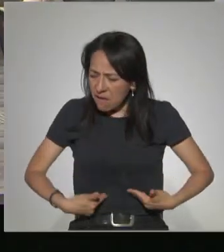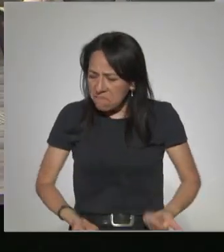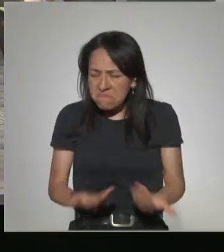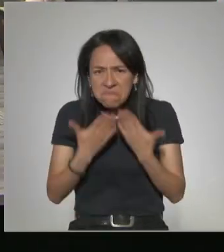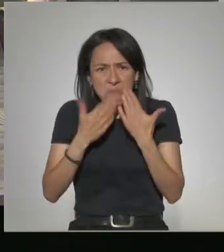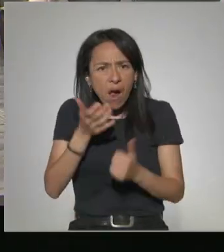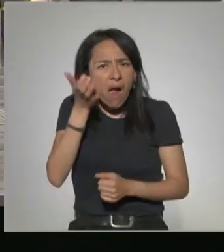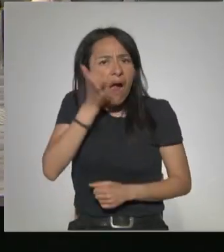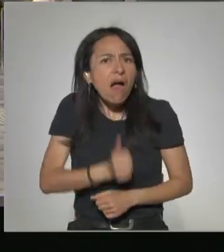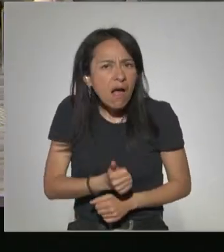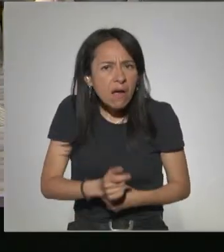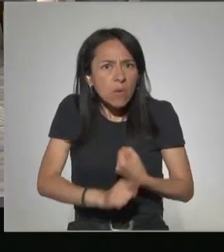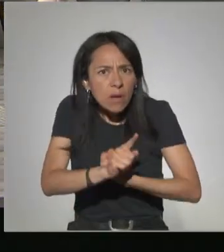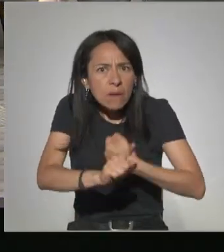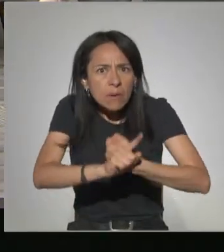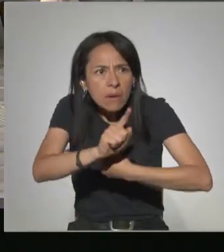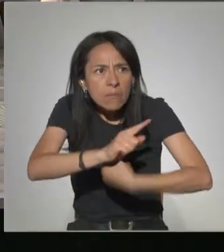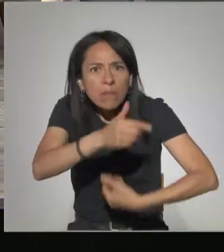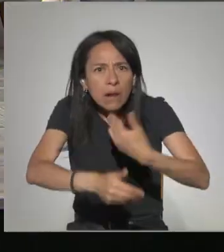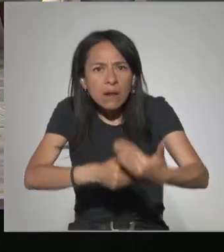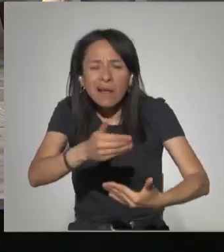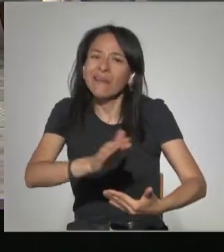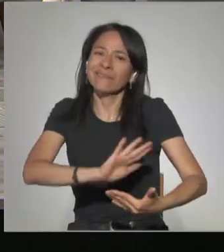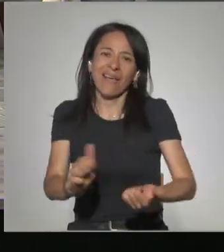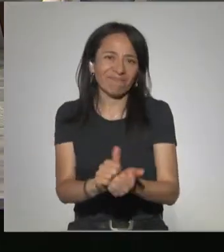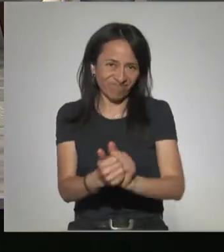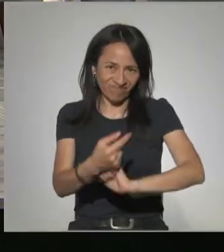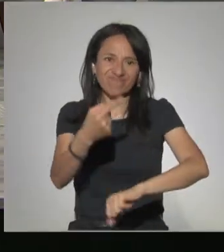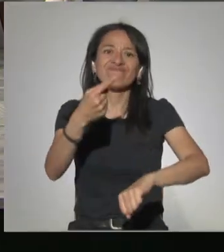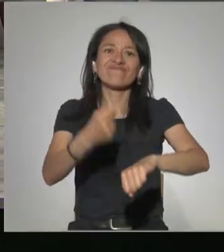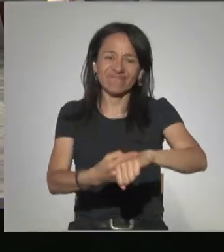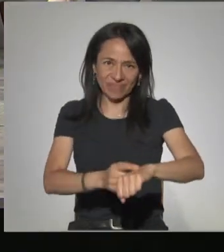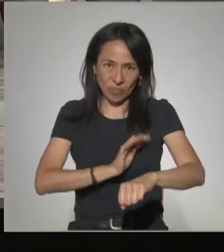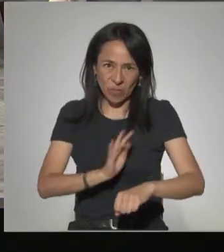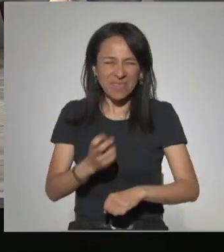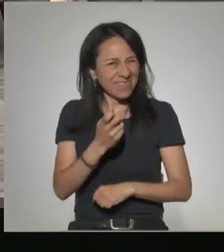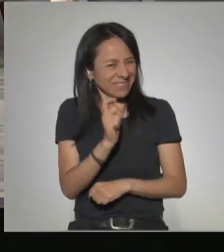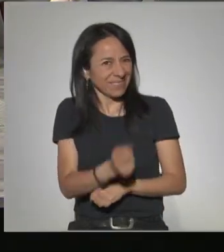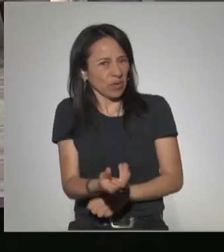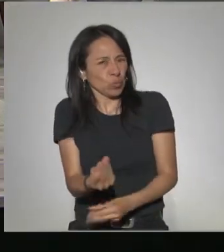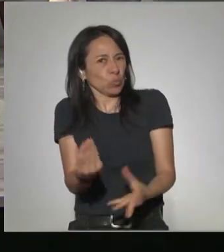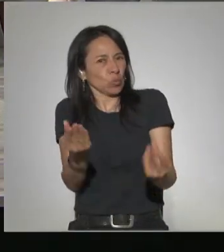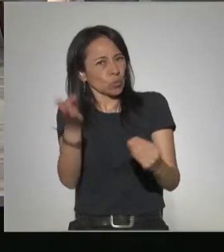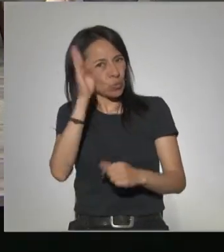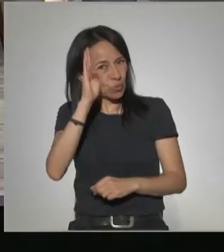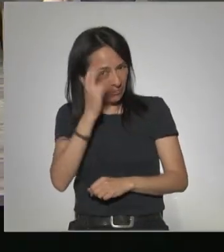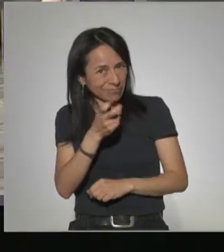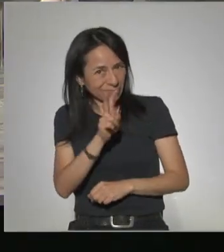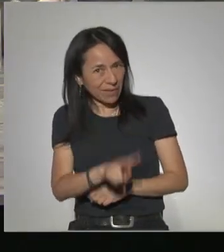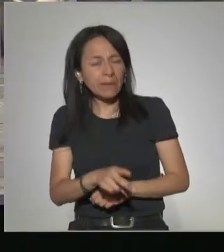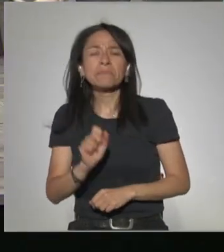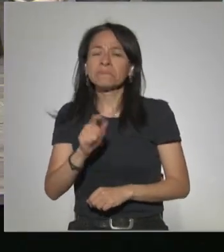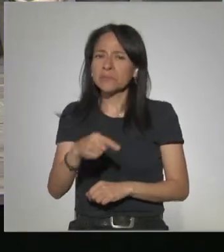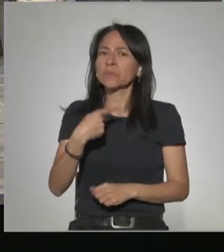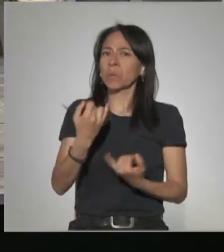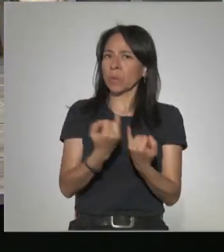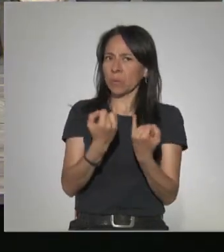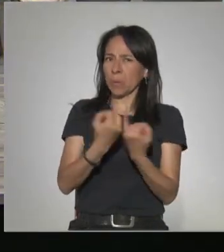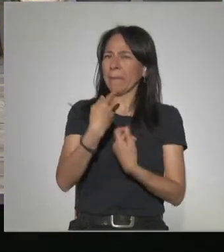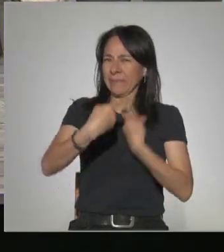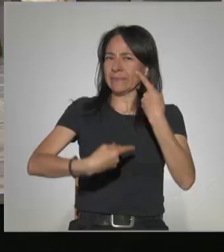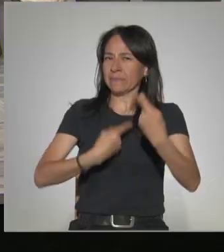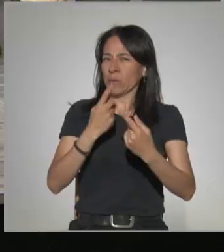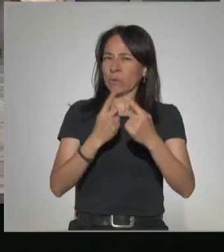disfunción, ¿no? Y ya es una patología. Claro. ¿No? O sea, el exceso, como siempre nos han dicho ustedes. Me están preguntando también en la